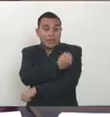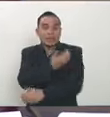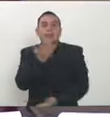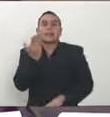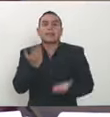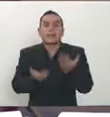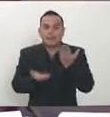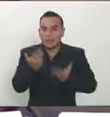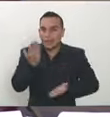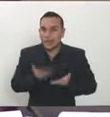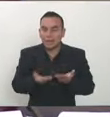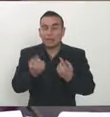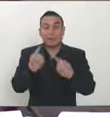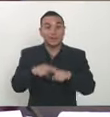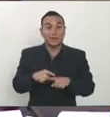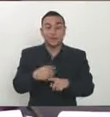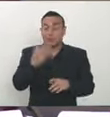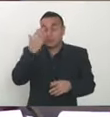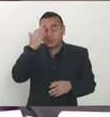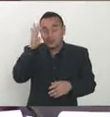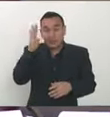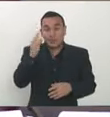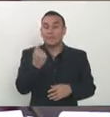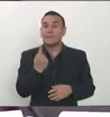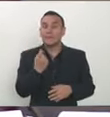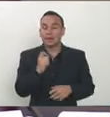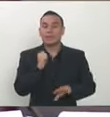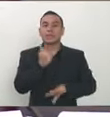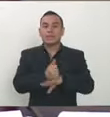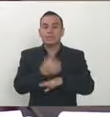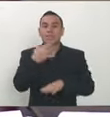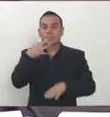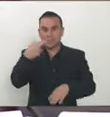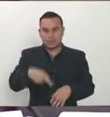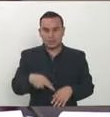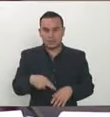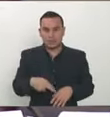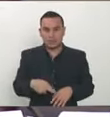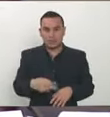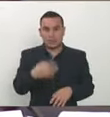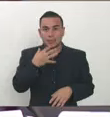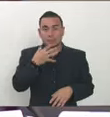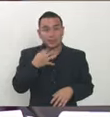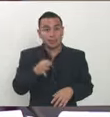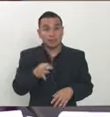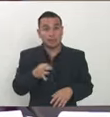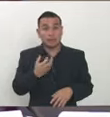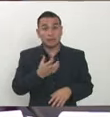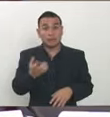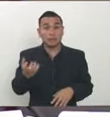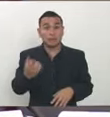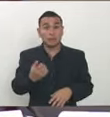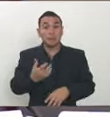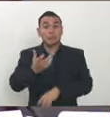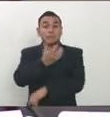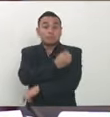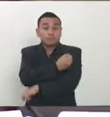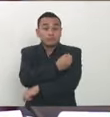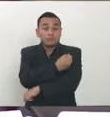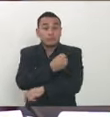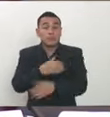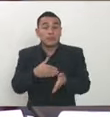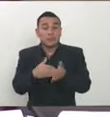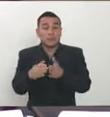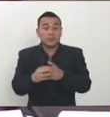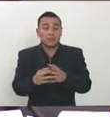cura pruebe que sea así. Pruebe que sea así no en un ser humano, sino en todos los seres humanos. Empiece a